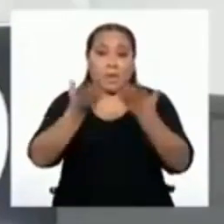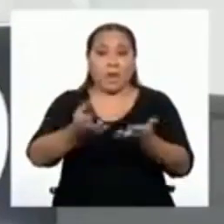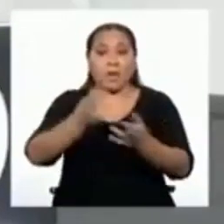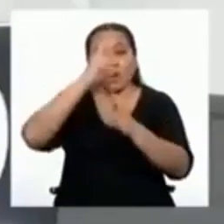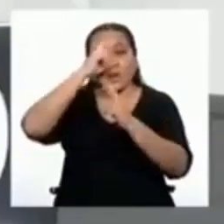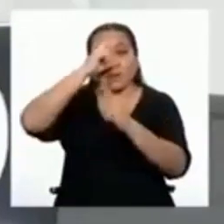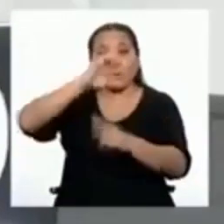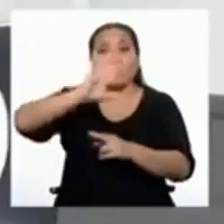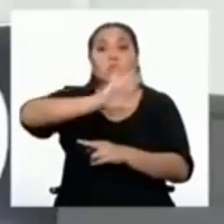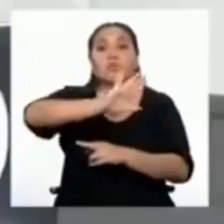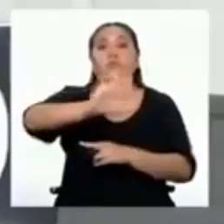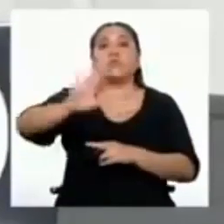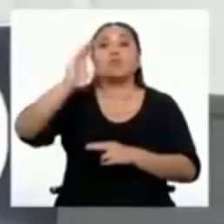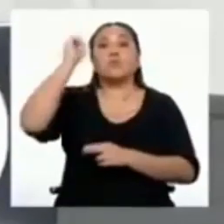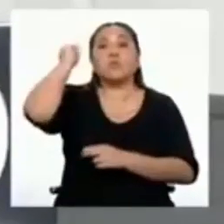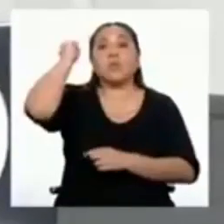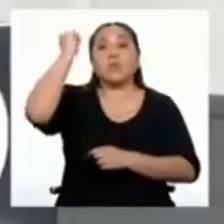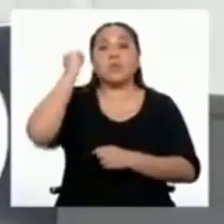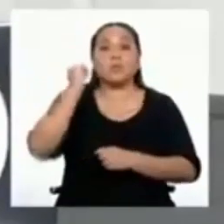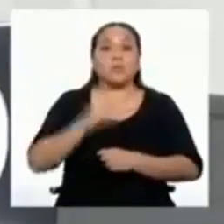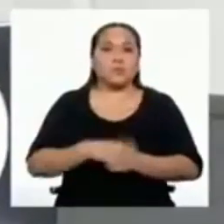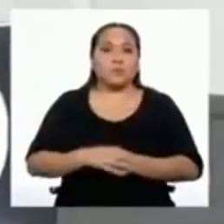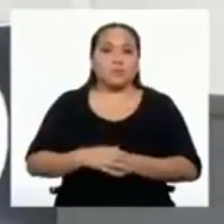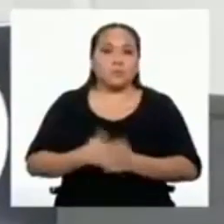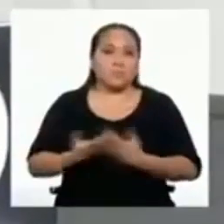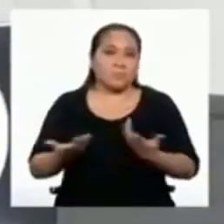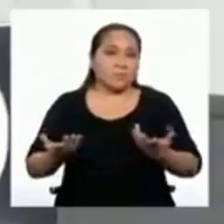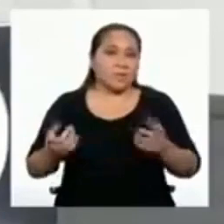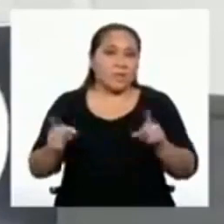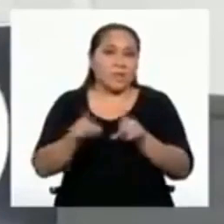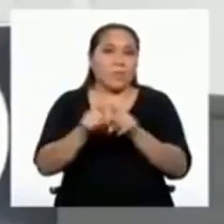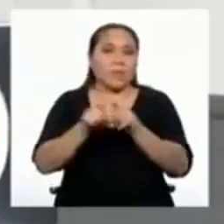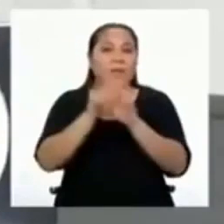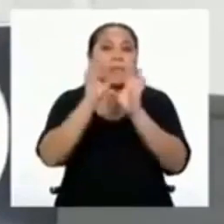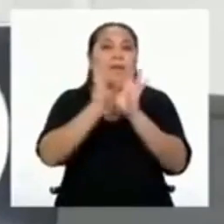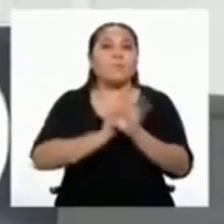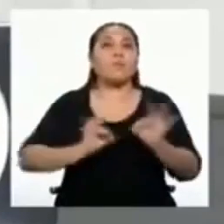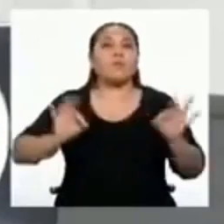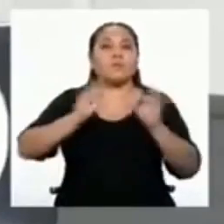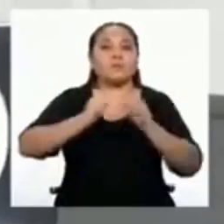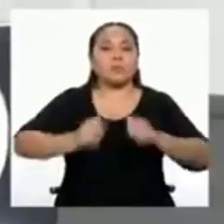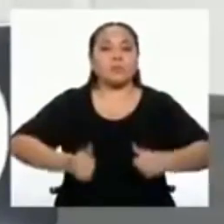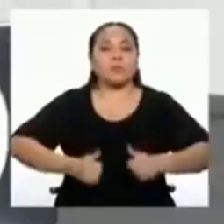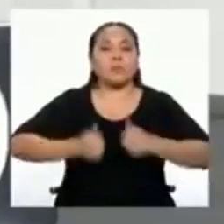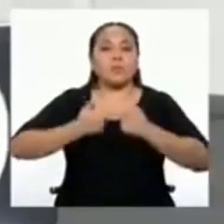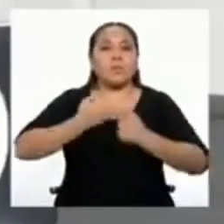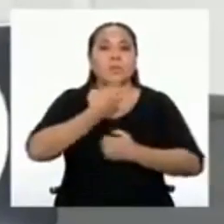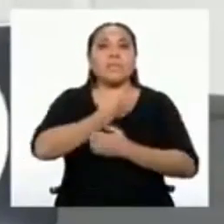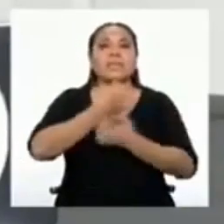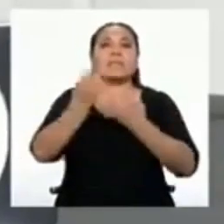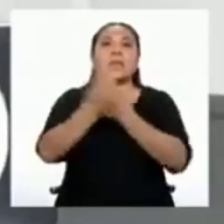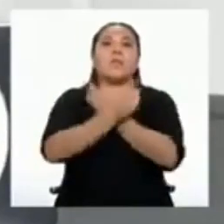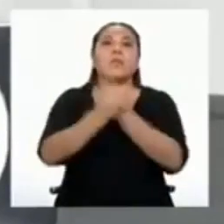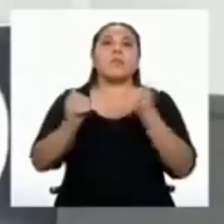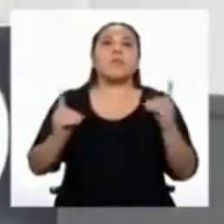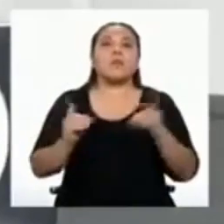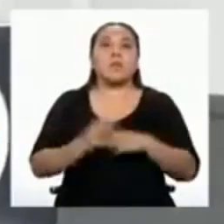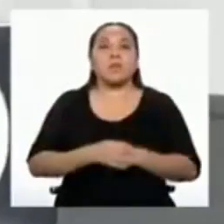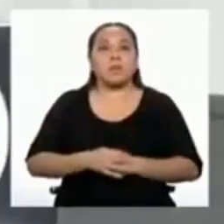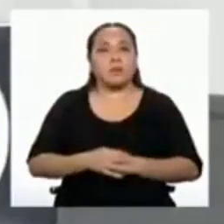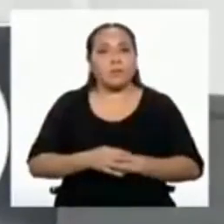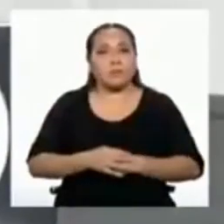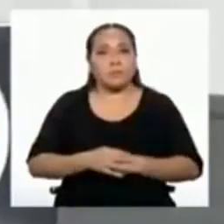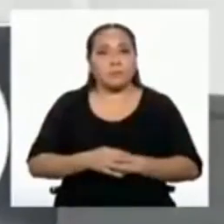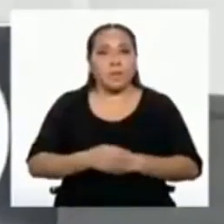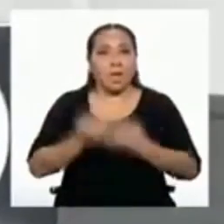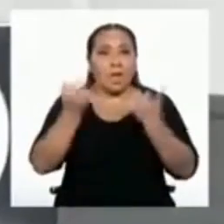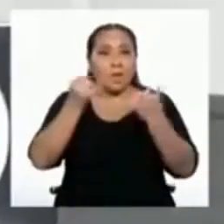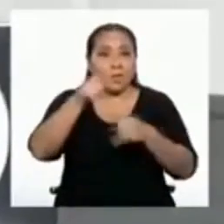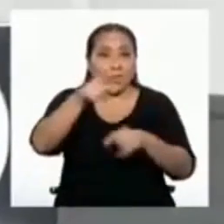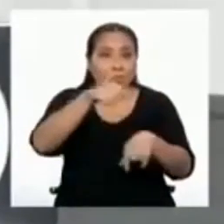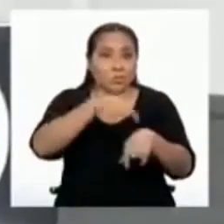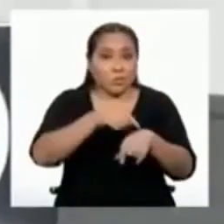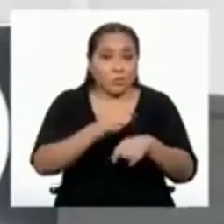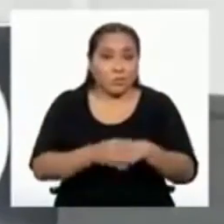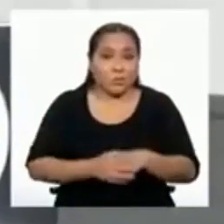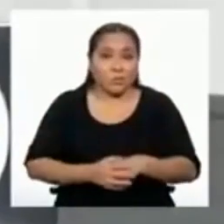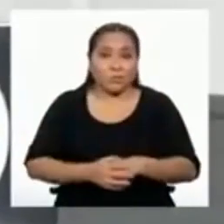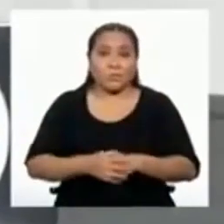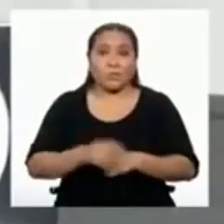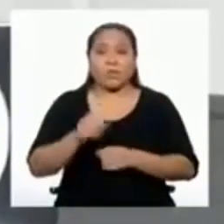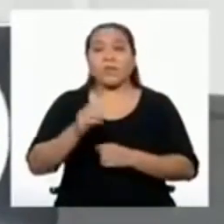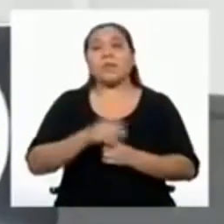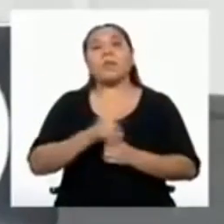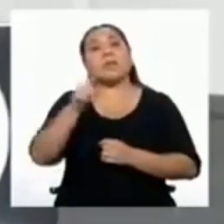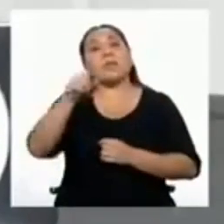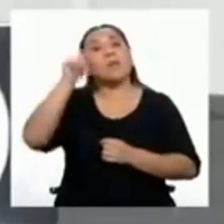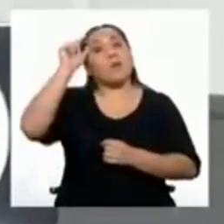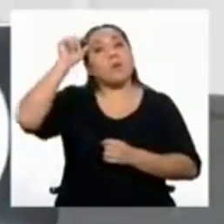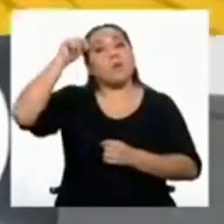el respeto de nuestros derechos, así como la importancia de vivir en un Estado democrático. Ahora es tu turno. Para ello,